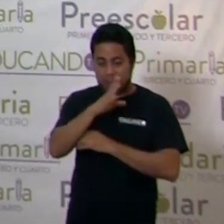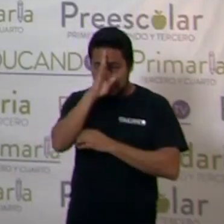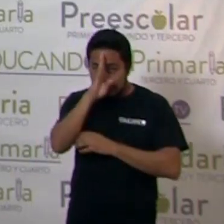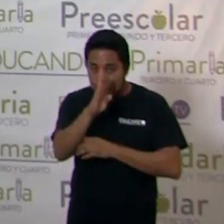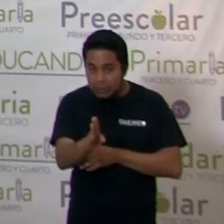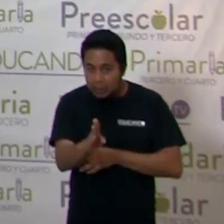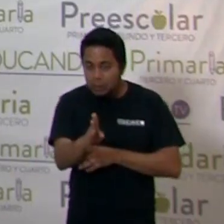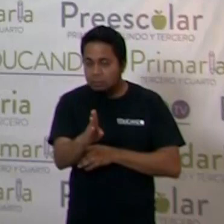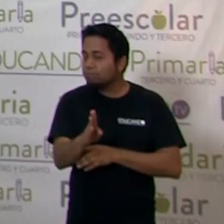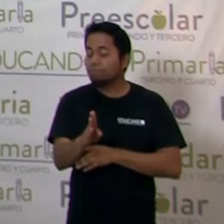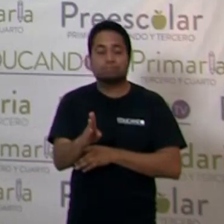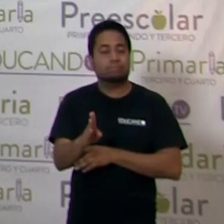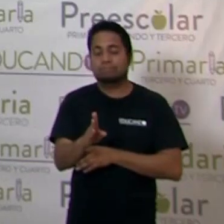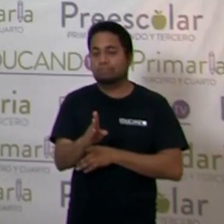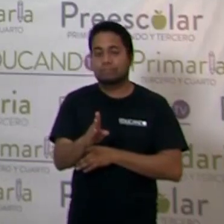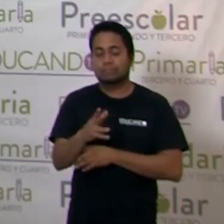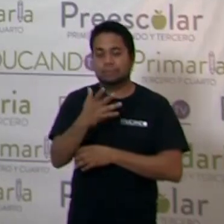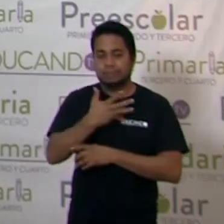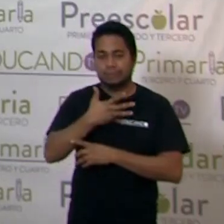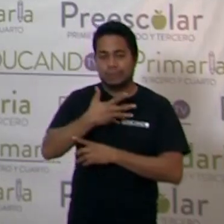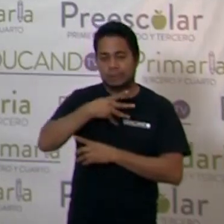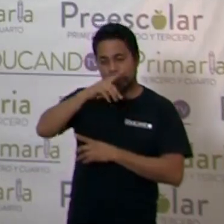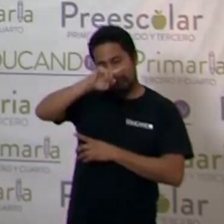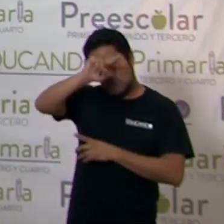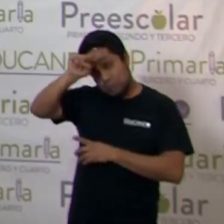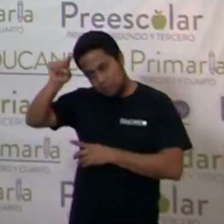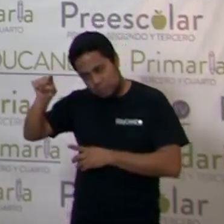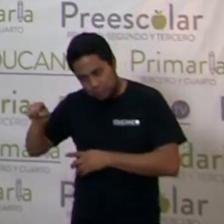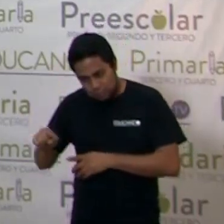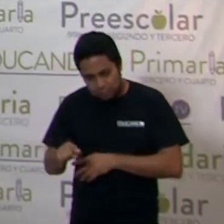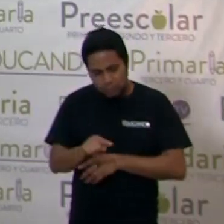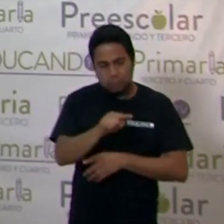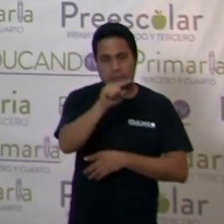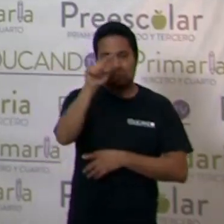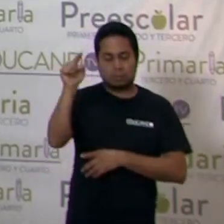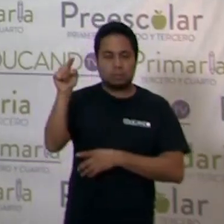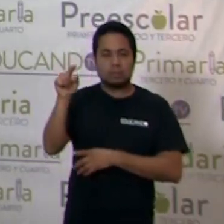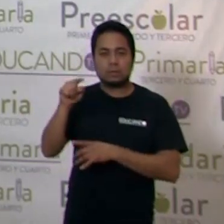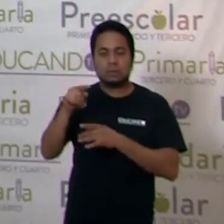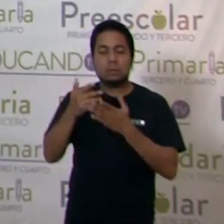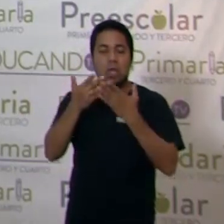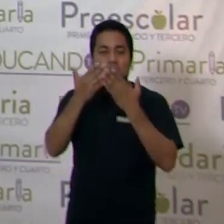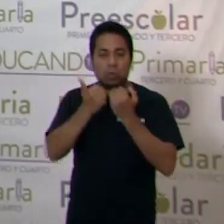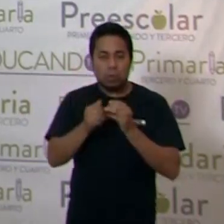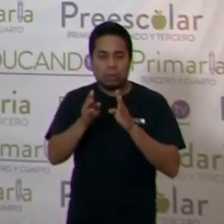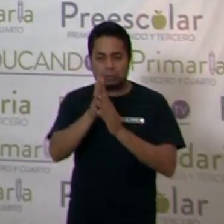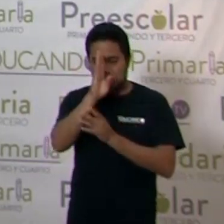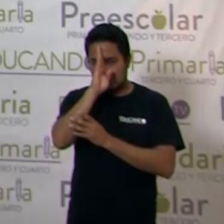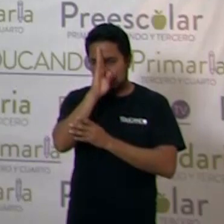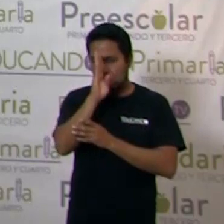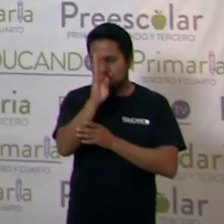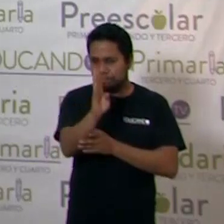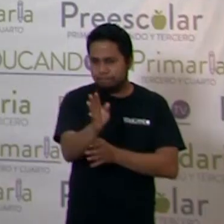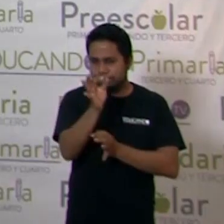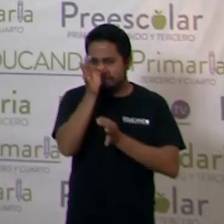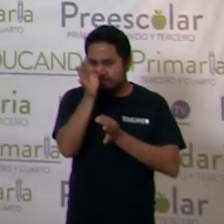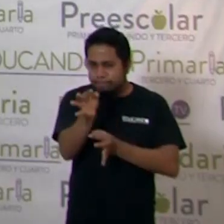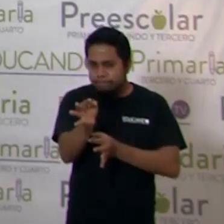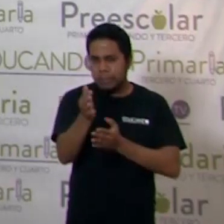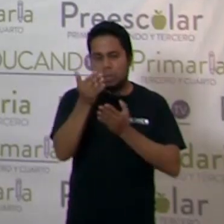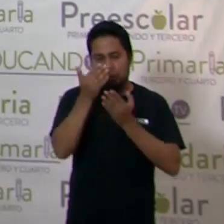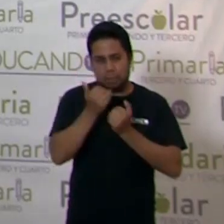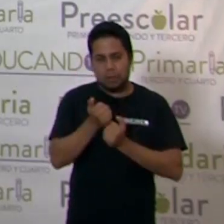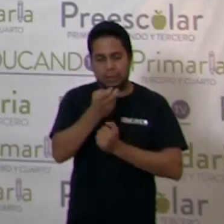recto se llama lado curvo Por qué Porque no está así derechito pues tiene